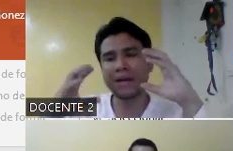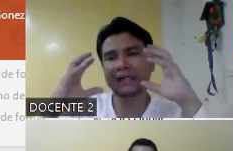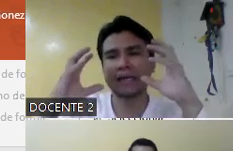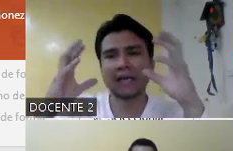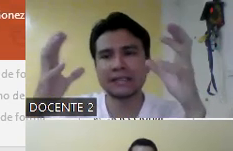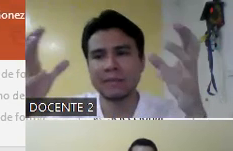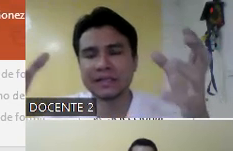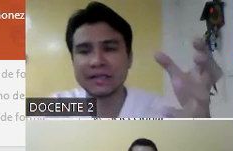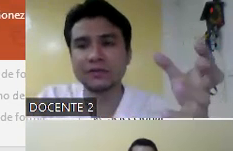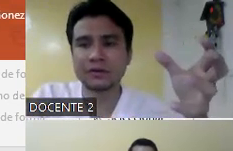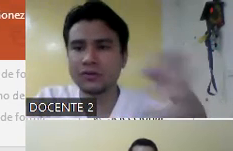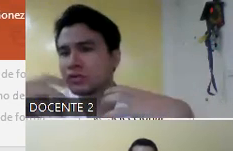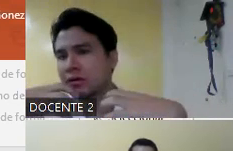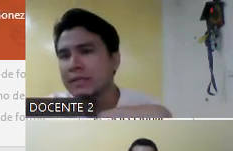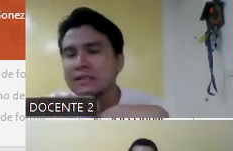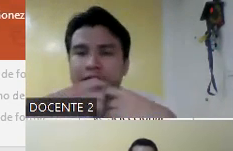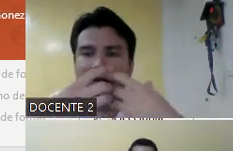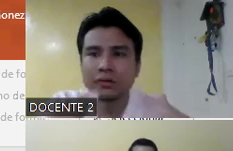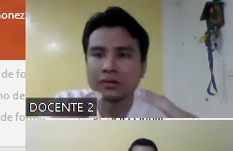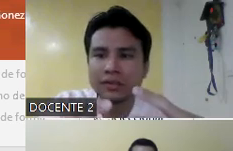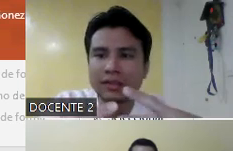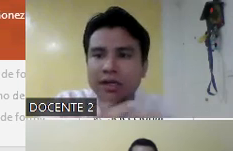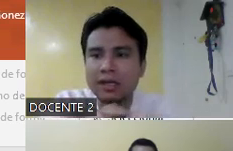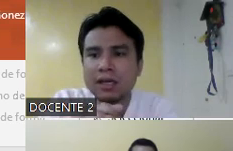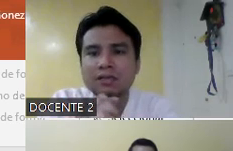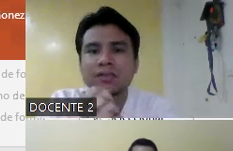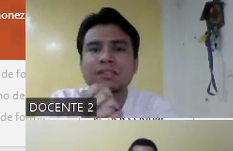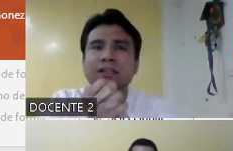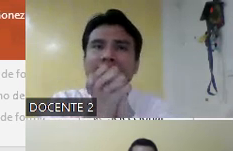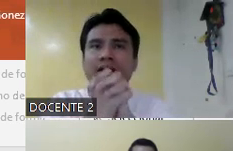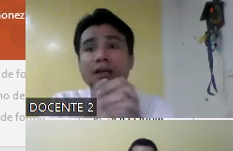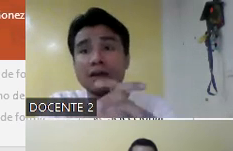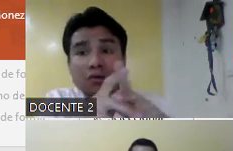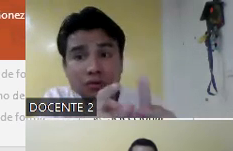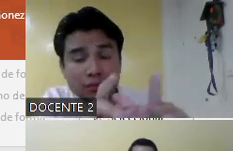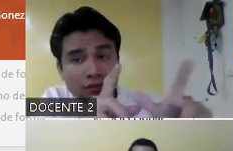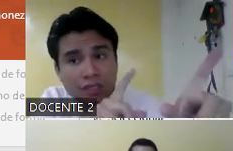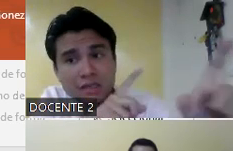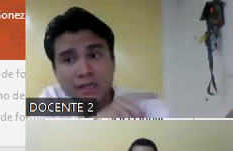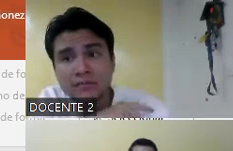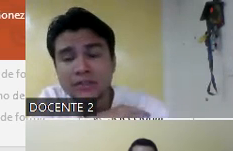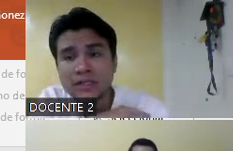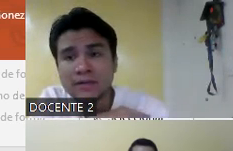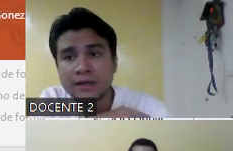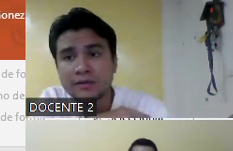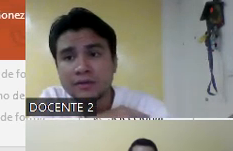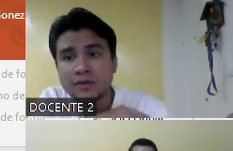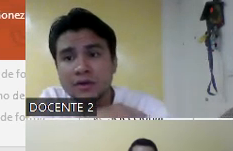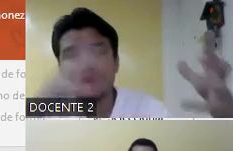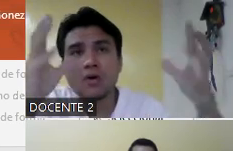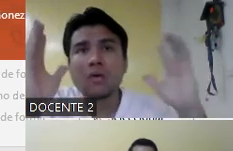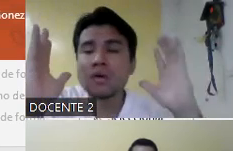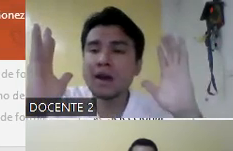de impactar al espectador, no solo a mí, sino a todos. Es una estrategia de que incluso cuando ustedes vayan a buscar